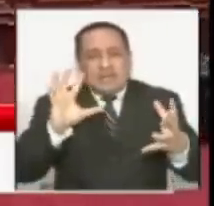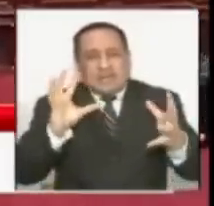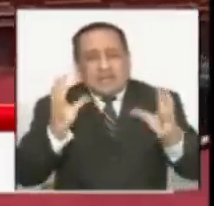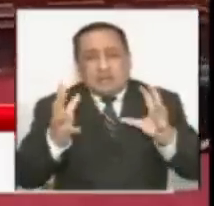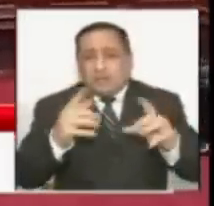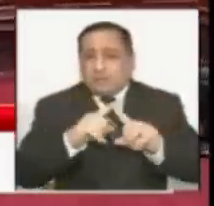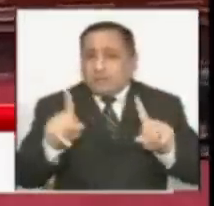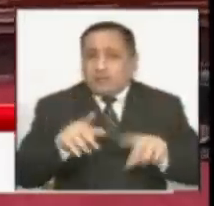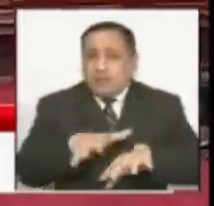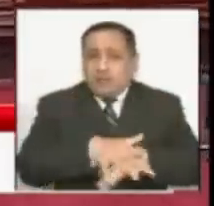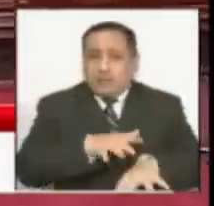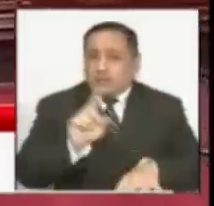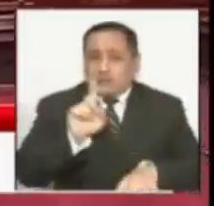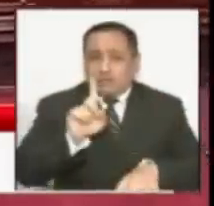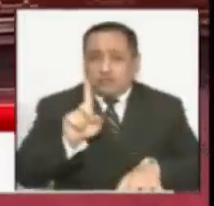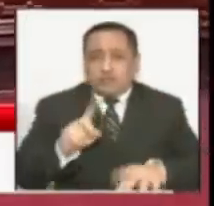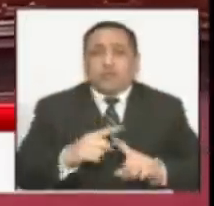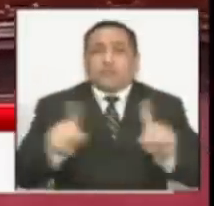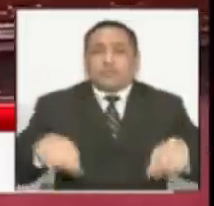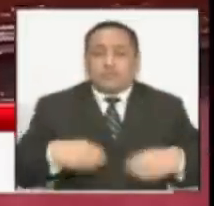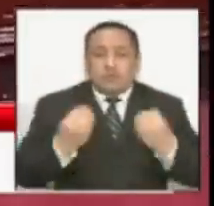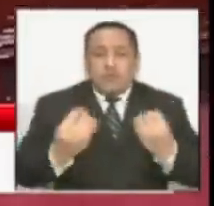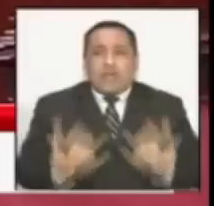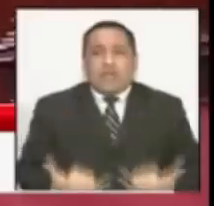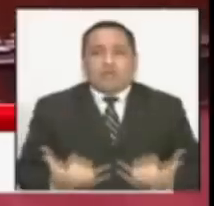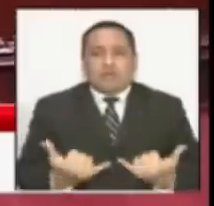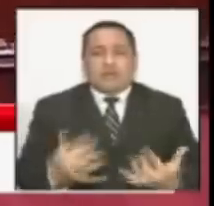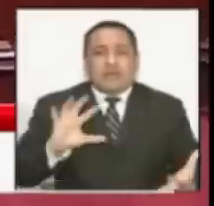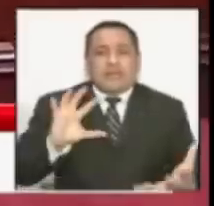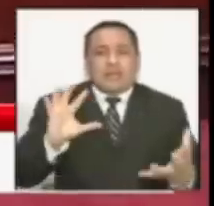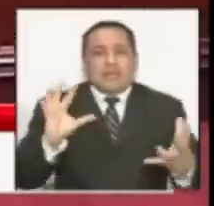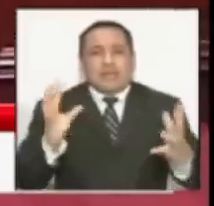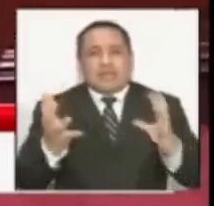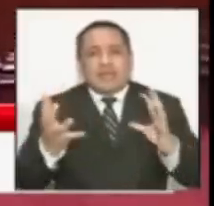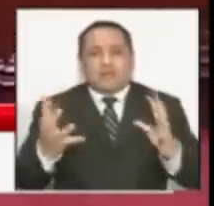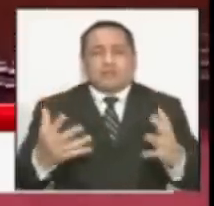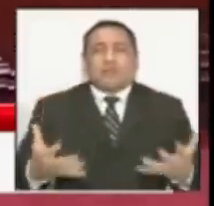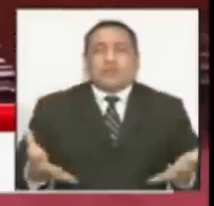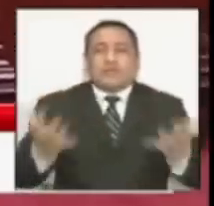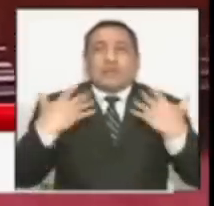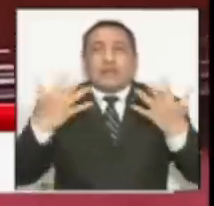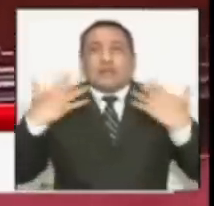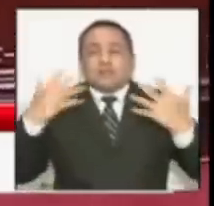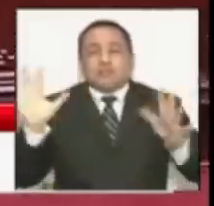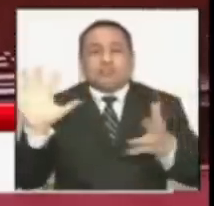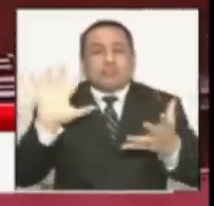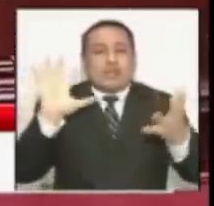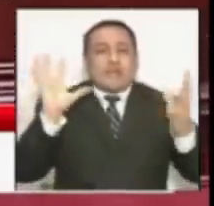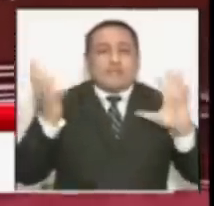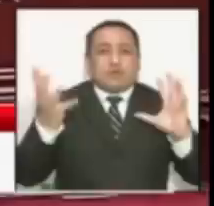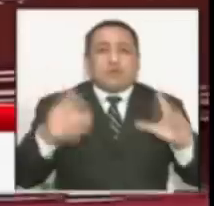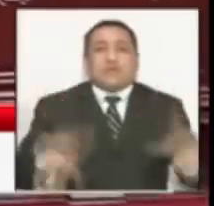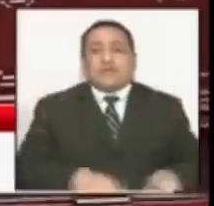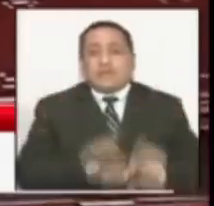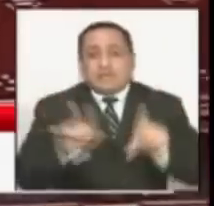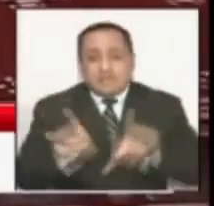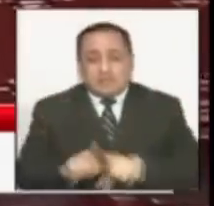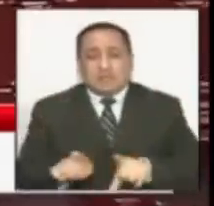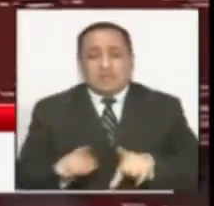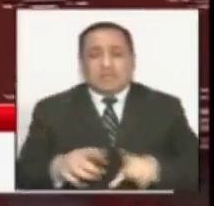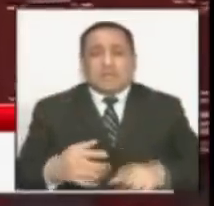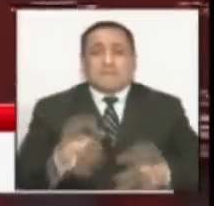no tan lenta ahora, la catástrofe del cambio climático, que también